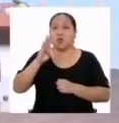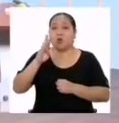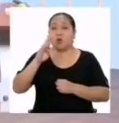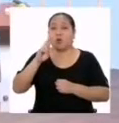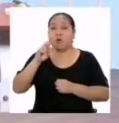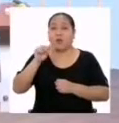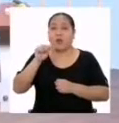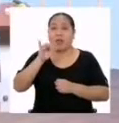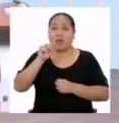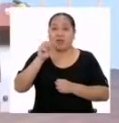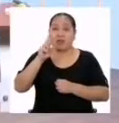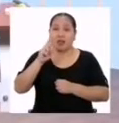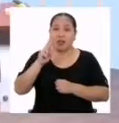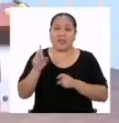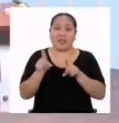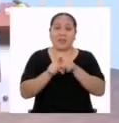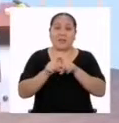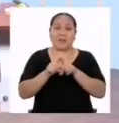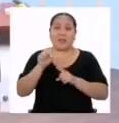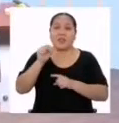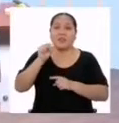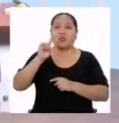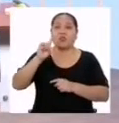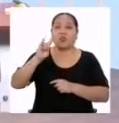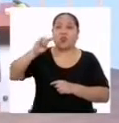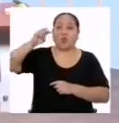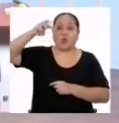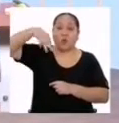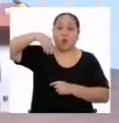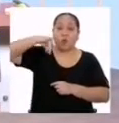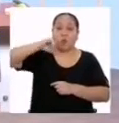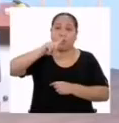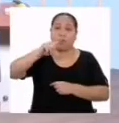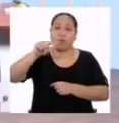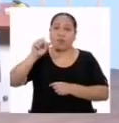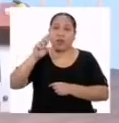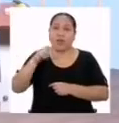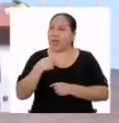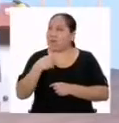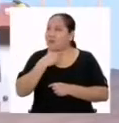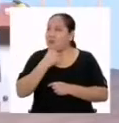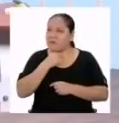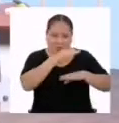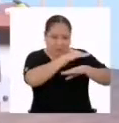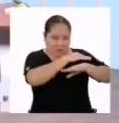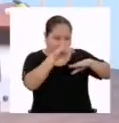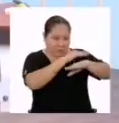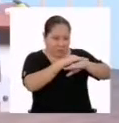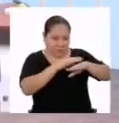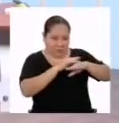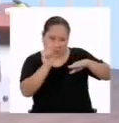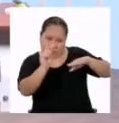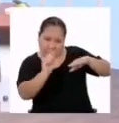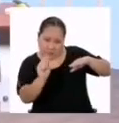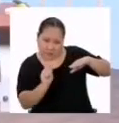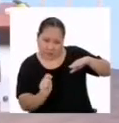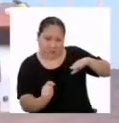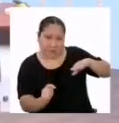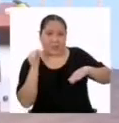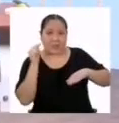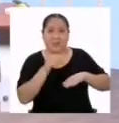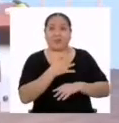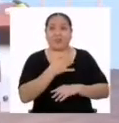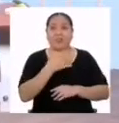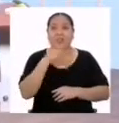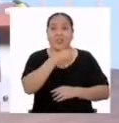el colegio, yo heredaba los libros y me encantaba encontrarlos todos subrayados y con anotaciones en los márgenes. Sentía que me